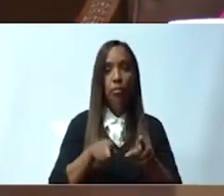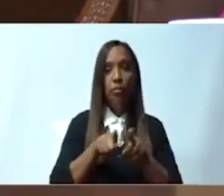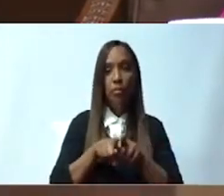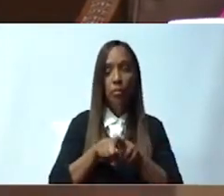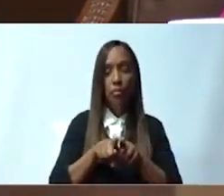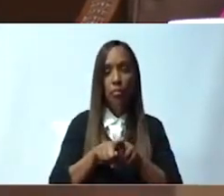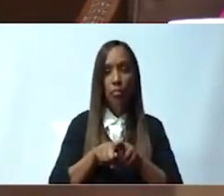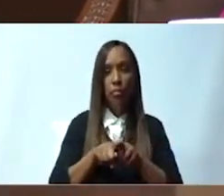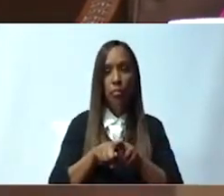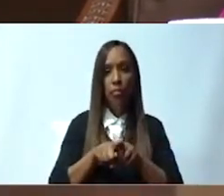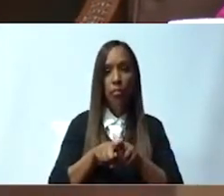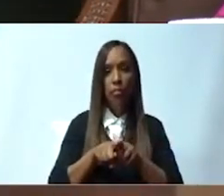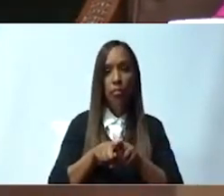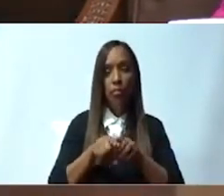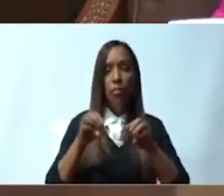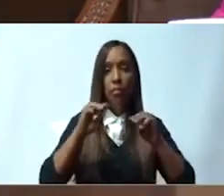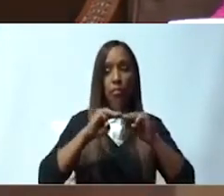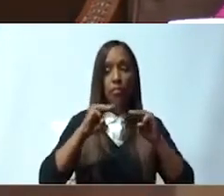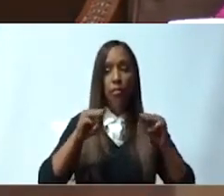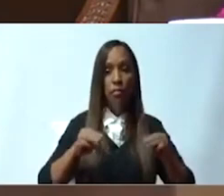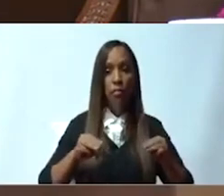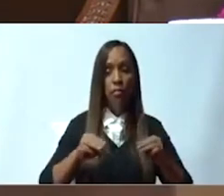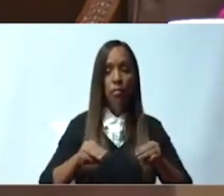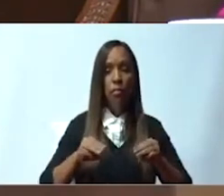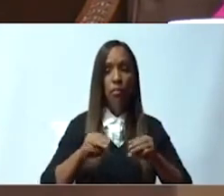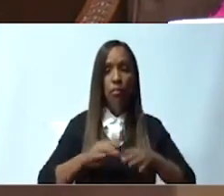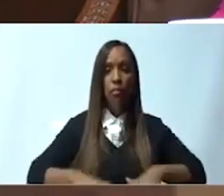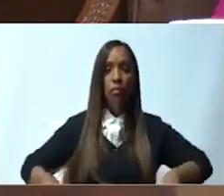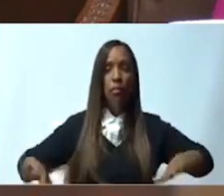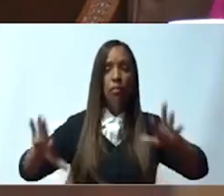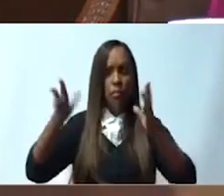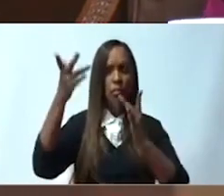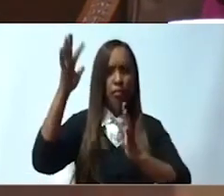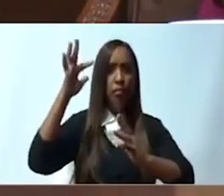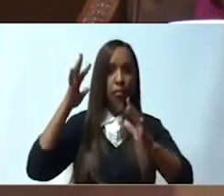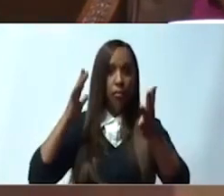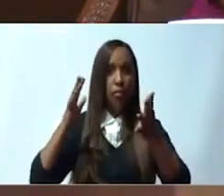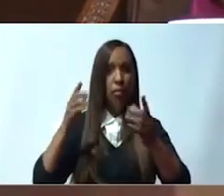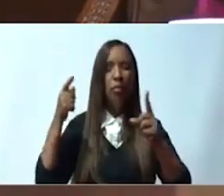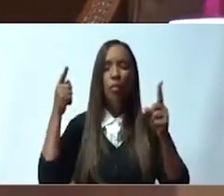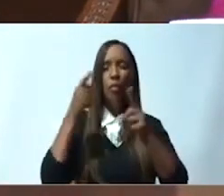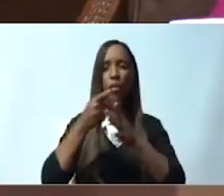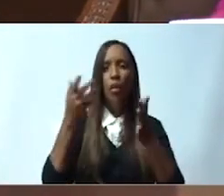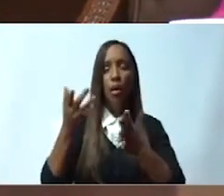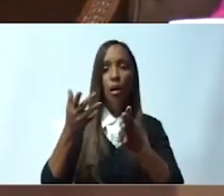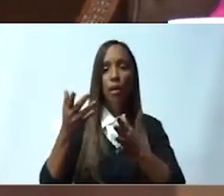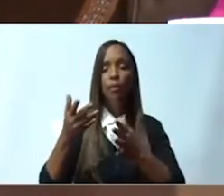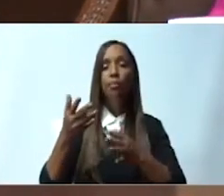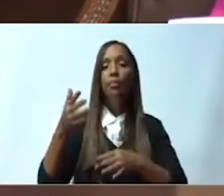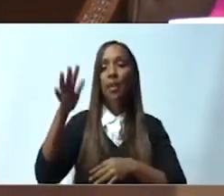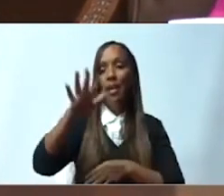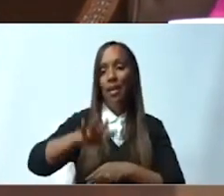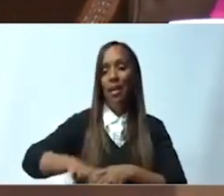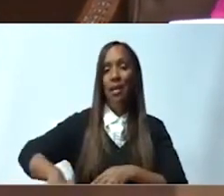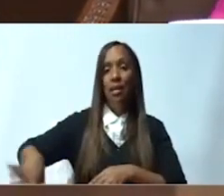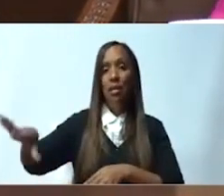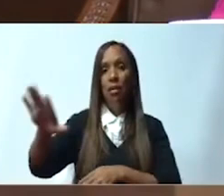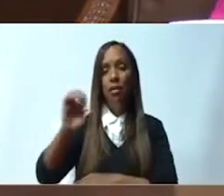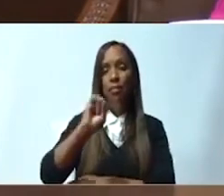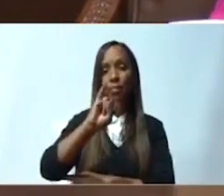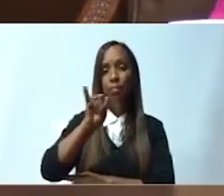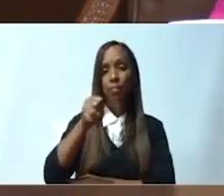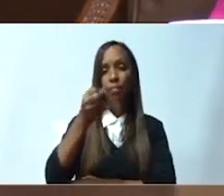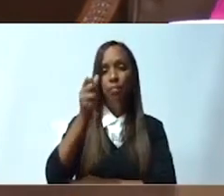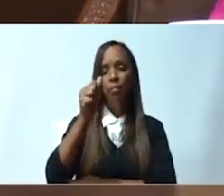y Recursos Naturales el declarar áreas protegidas municipal todas las áreas verdes y comunes del sector